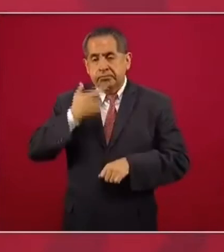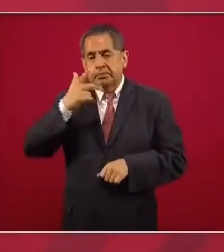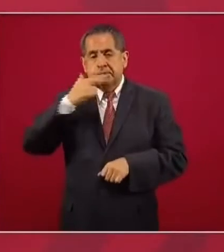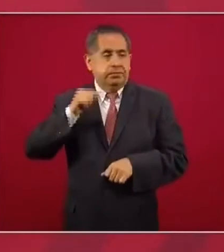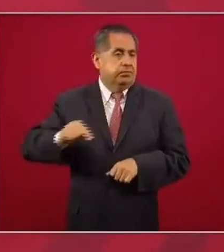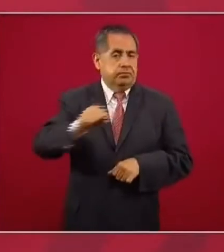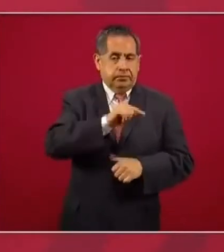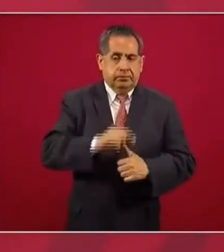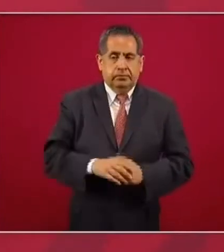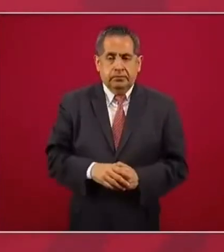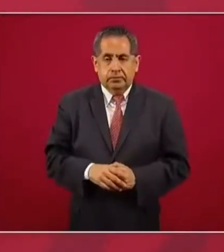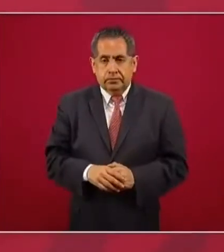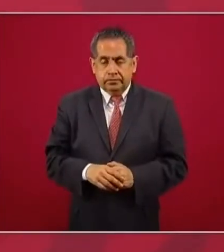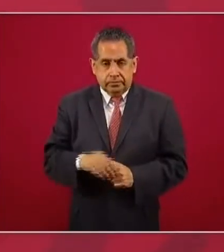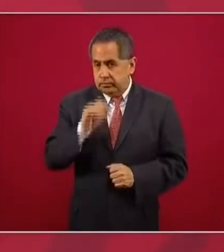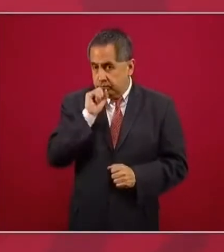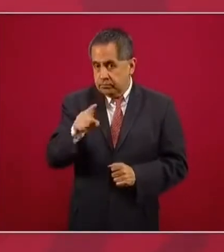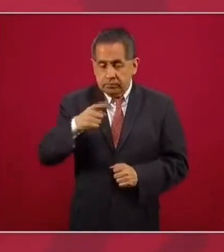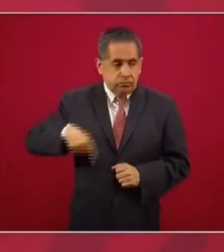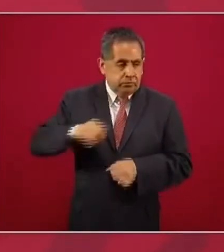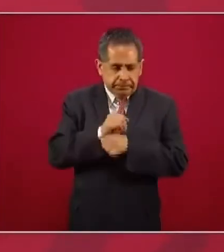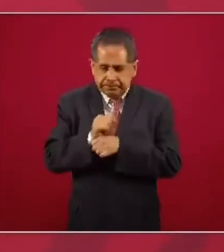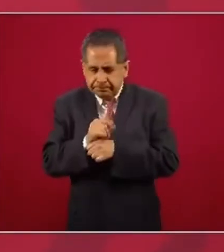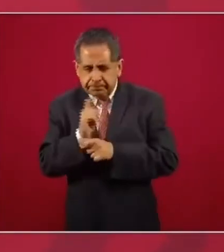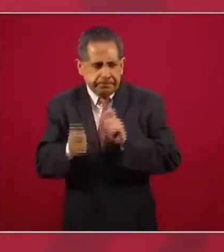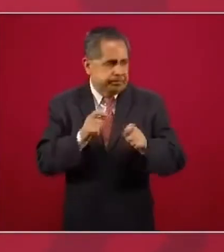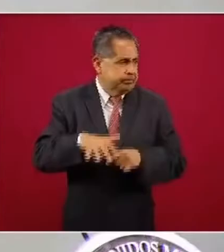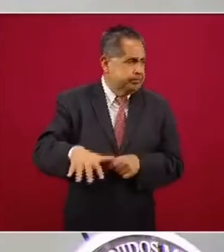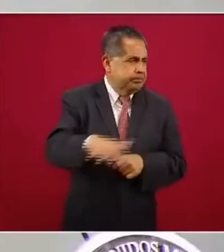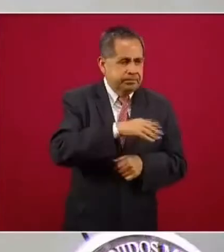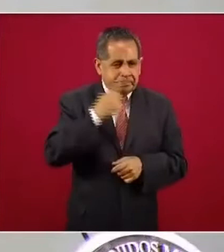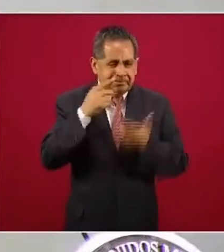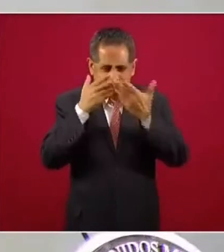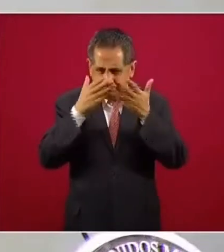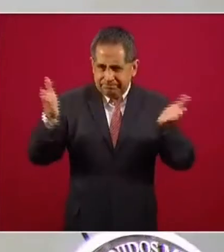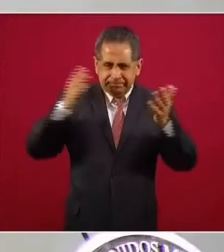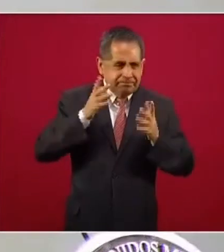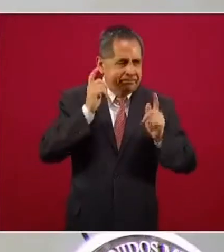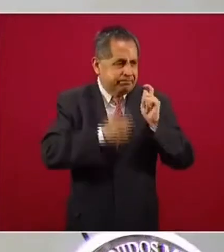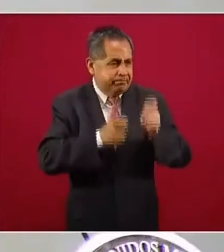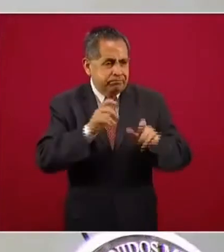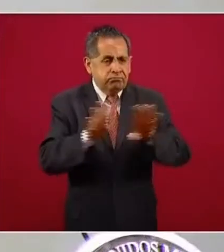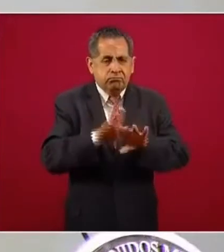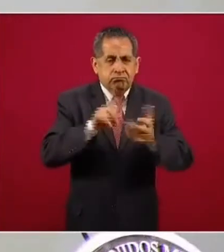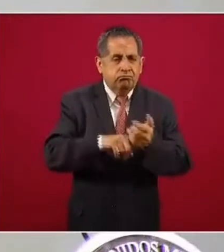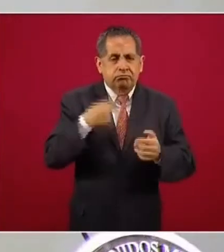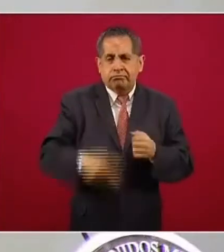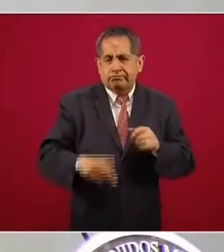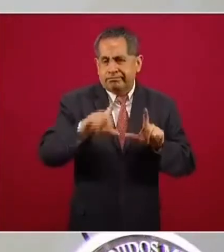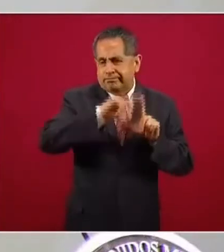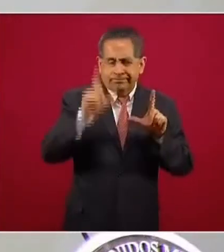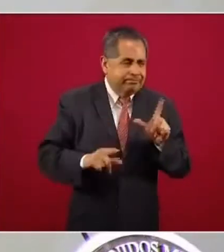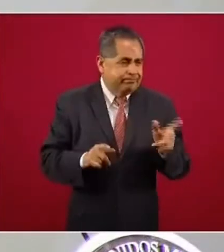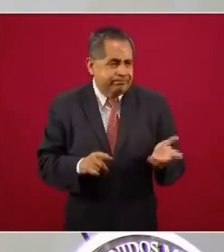las compras. También una investigación de mercado que sea amplia y profunda. No